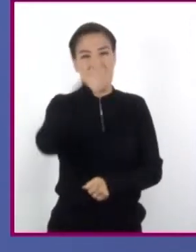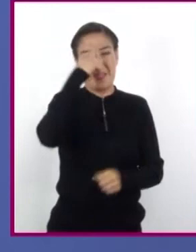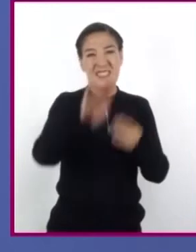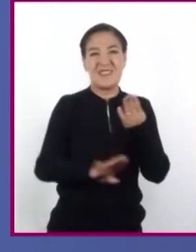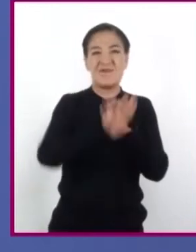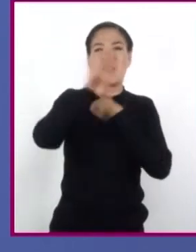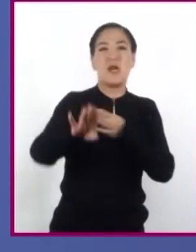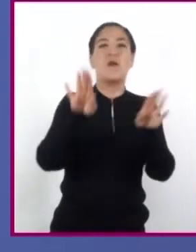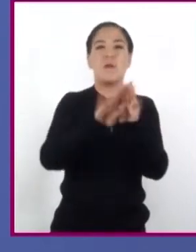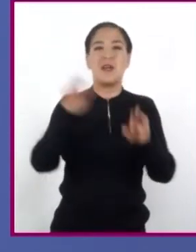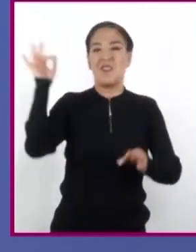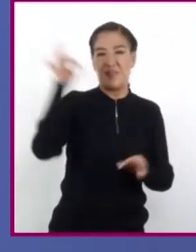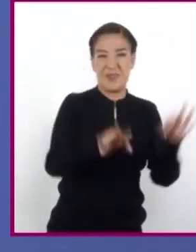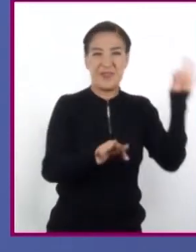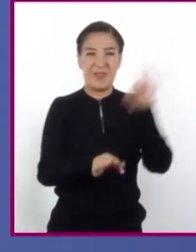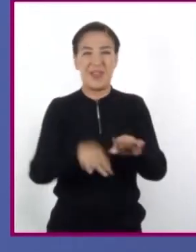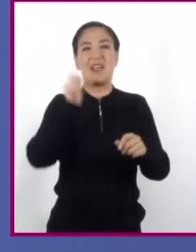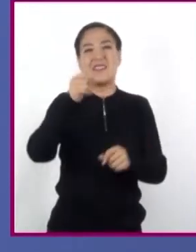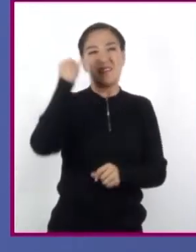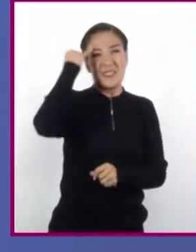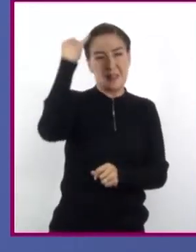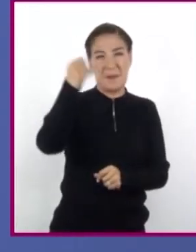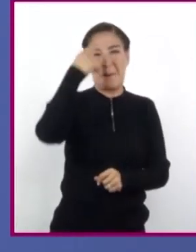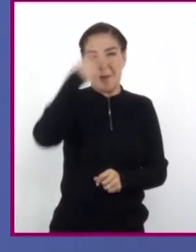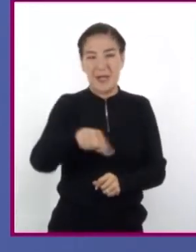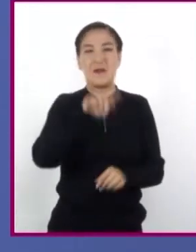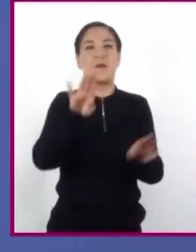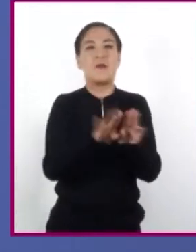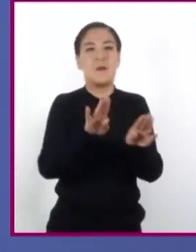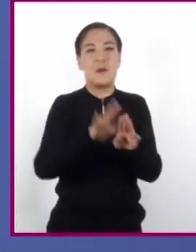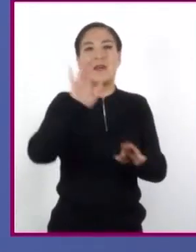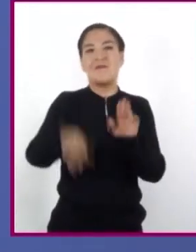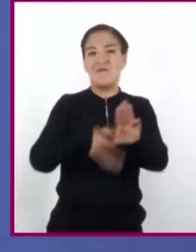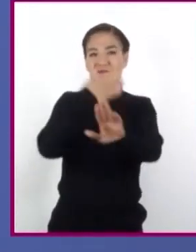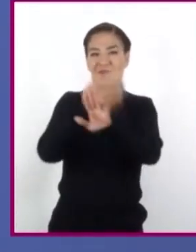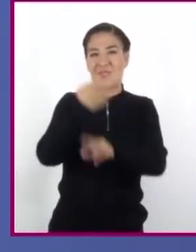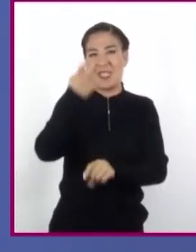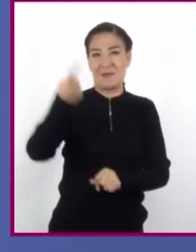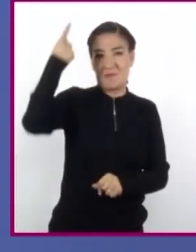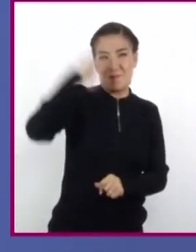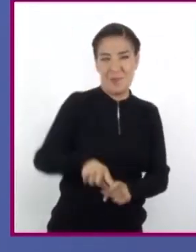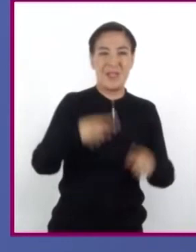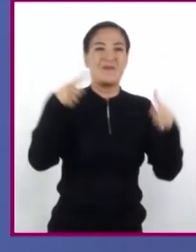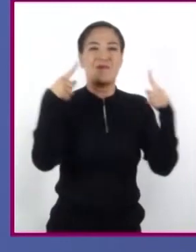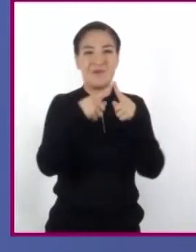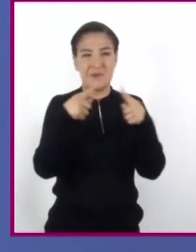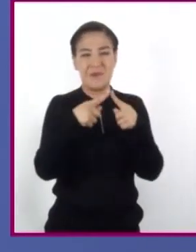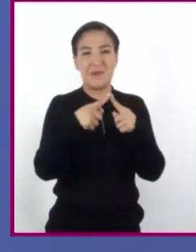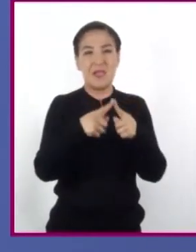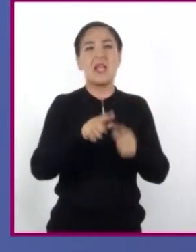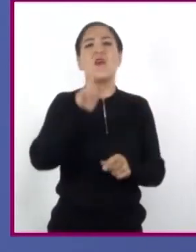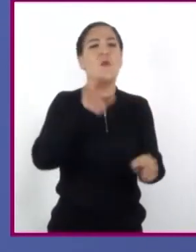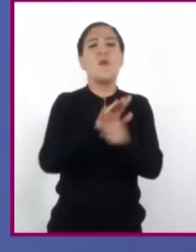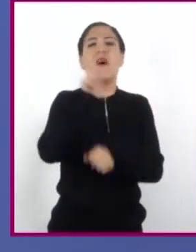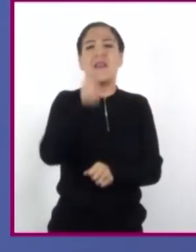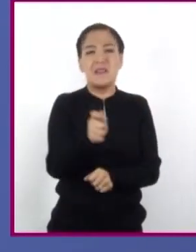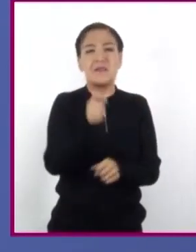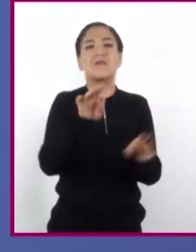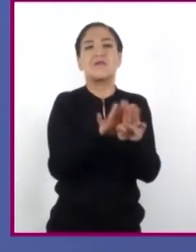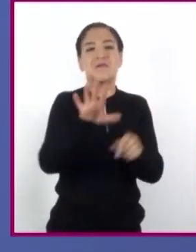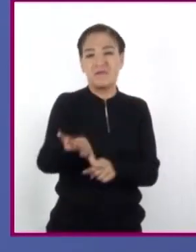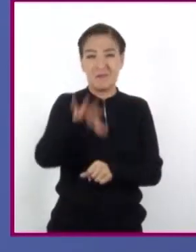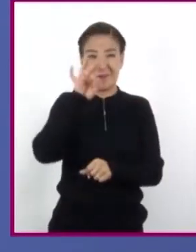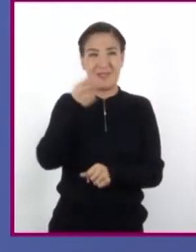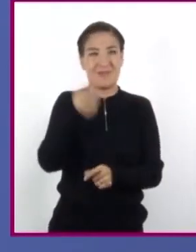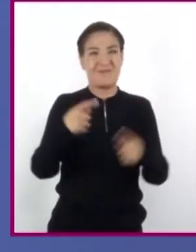de ideas opositoras a la doctrina o actos contrarios a los mandatos de la Iglesia, una de las medidas que encontró la